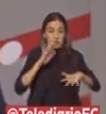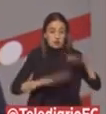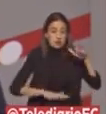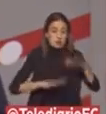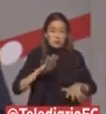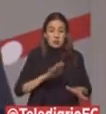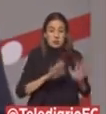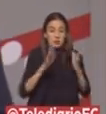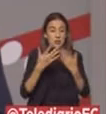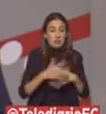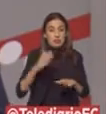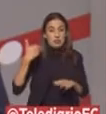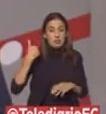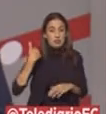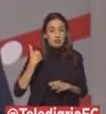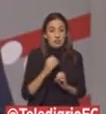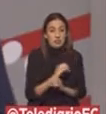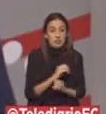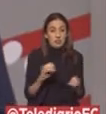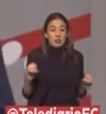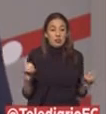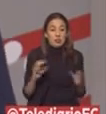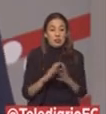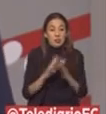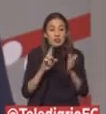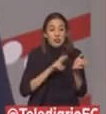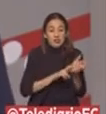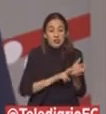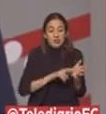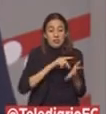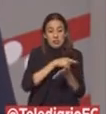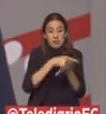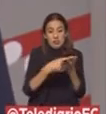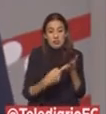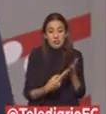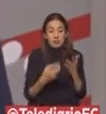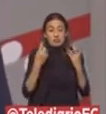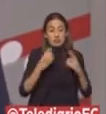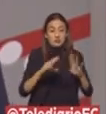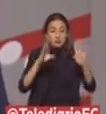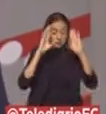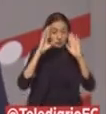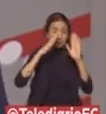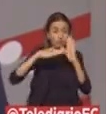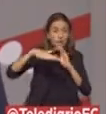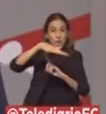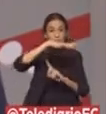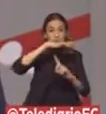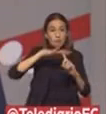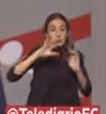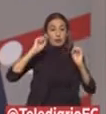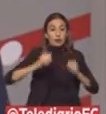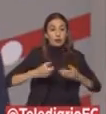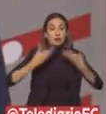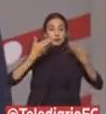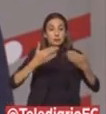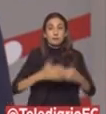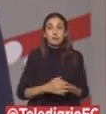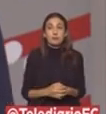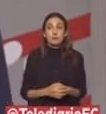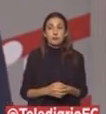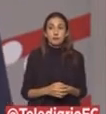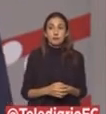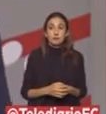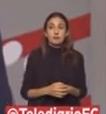se tienen a veces complicar los requisitos pero por otro lado se genera un clima favorable para el asentamiento la llegada de esas inversiones